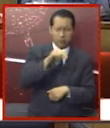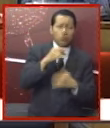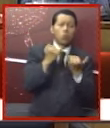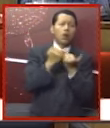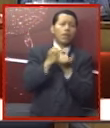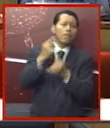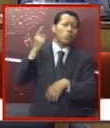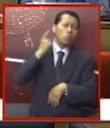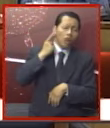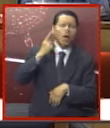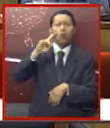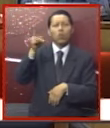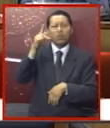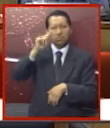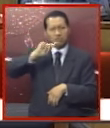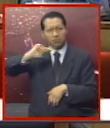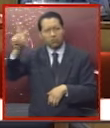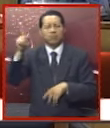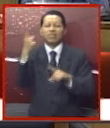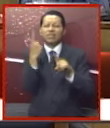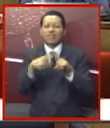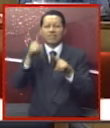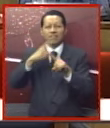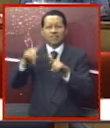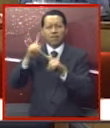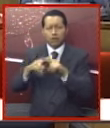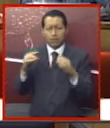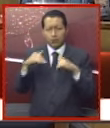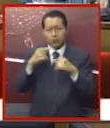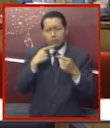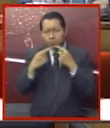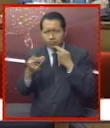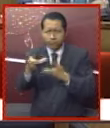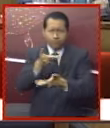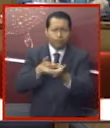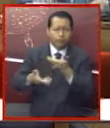legisladores, académicos y otros actores involucrados en este tema.